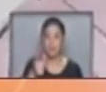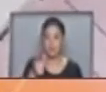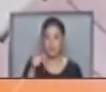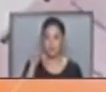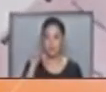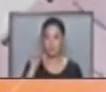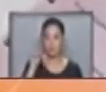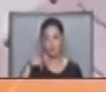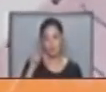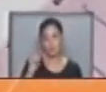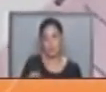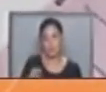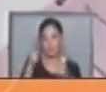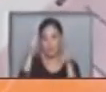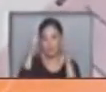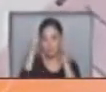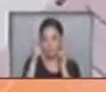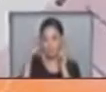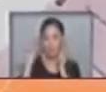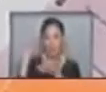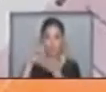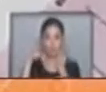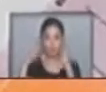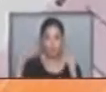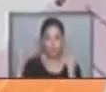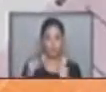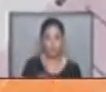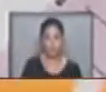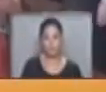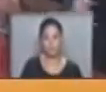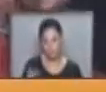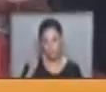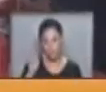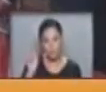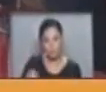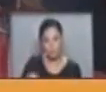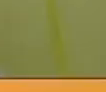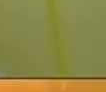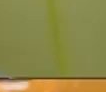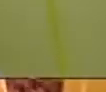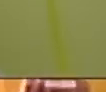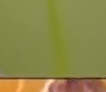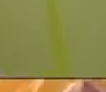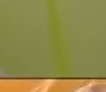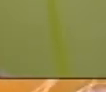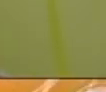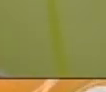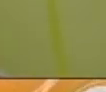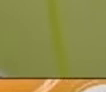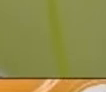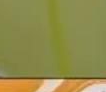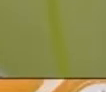Es un dato de color. En el tema de gastos y demás, ¿son fortunas propias de los reyes? ¿Es